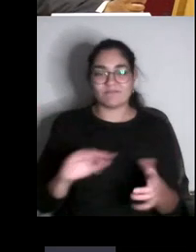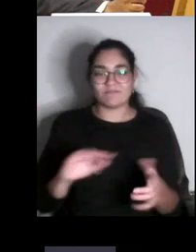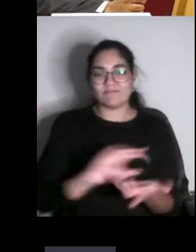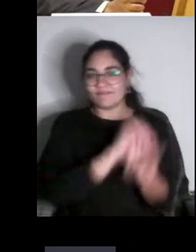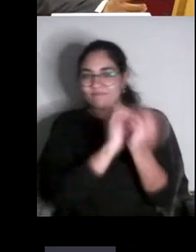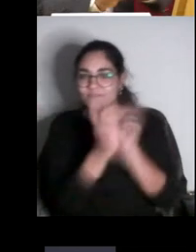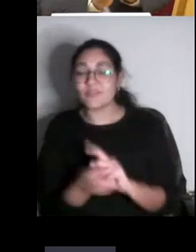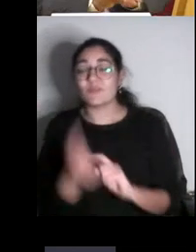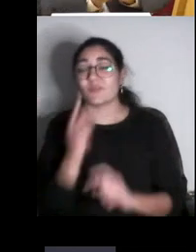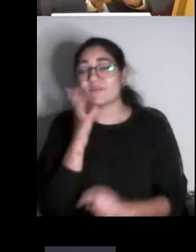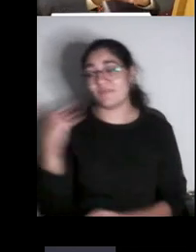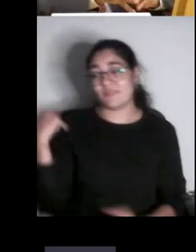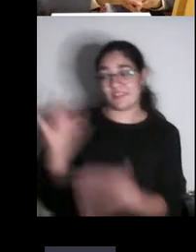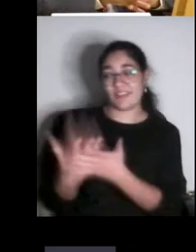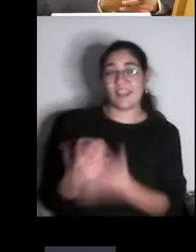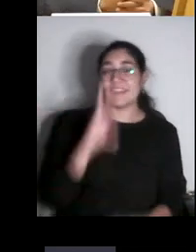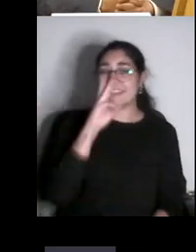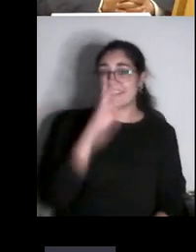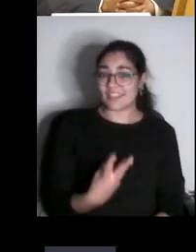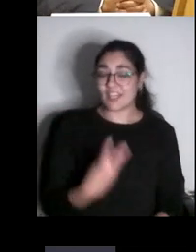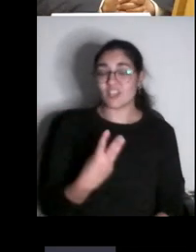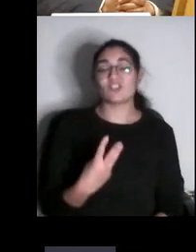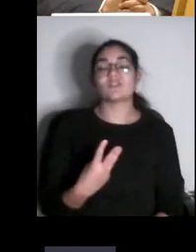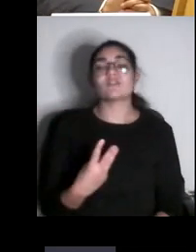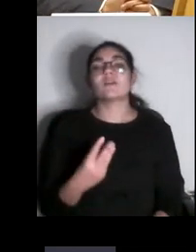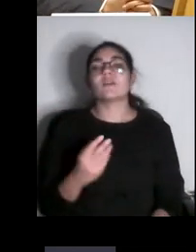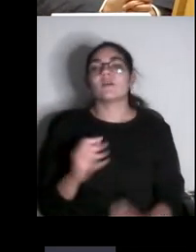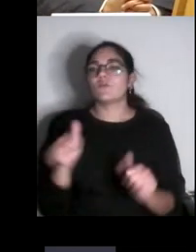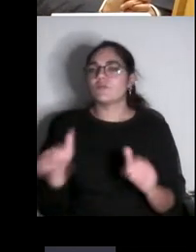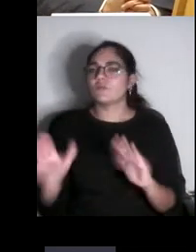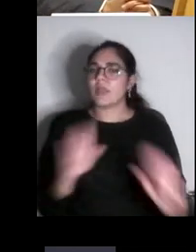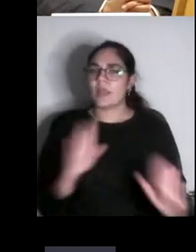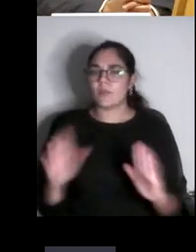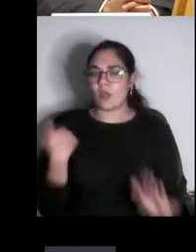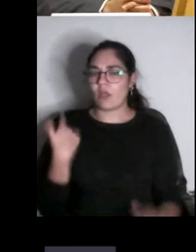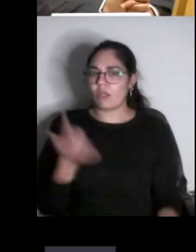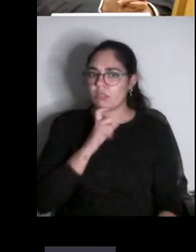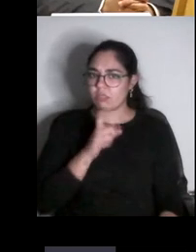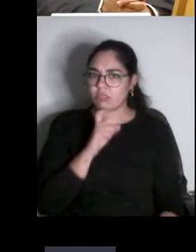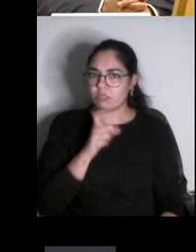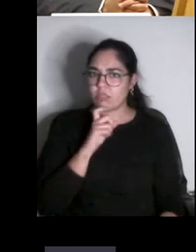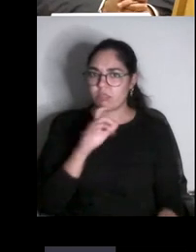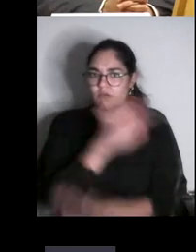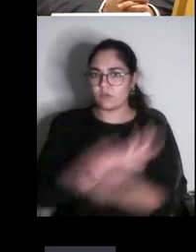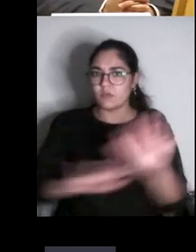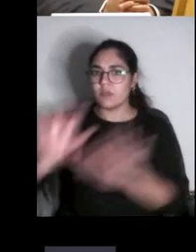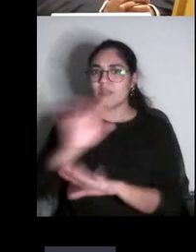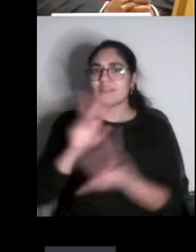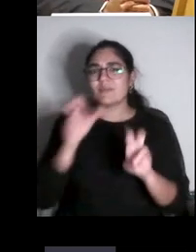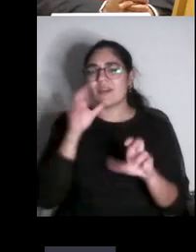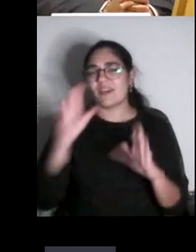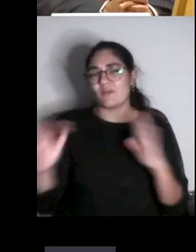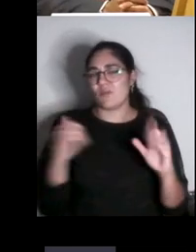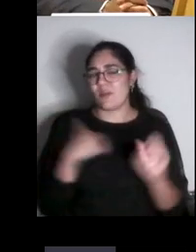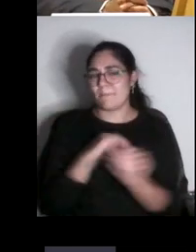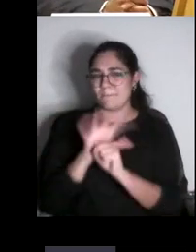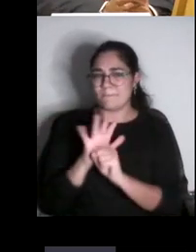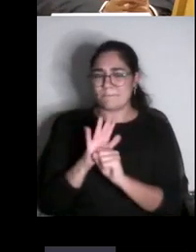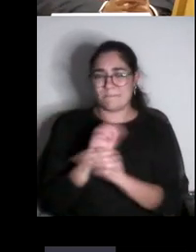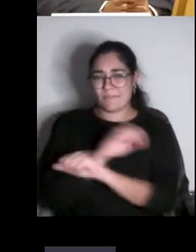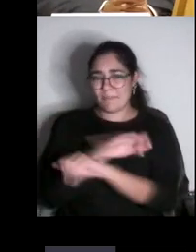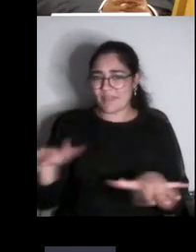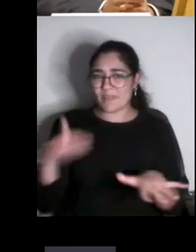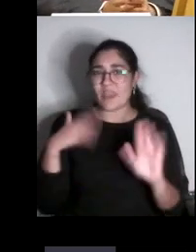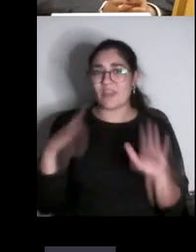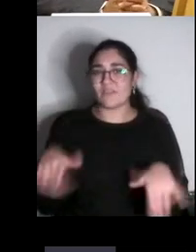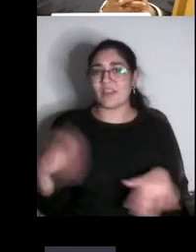estos 3 años, precisamente en un periodo tan complicado como ha sido el de la pandemia, en el que bueno, pues hemos tenido todos